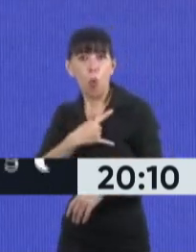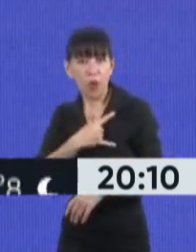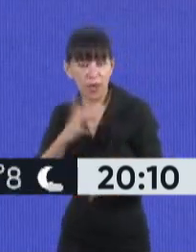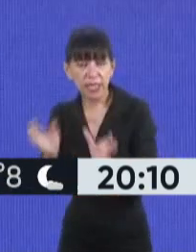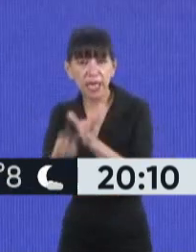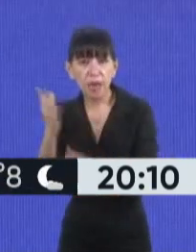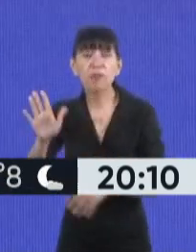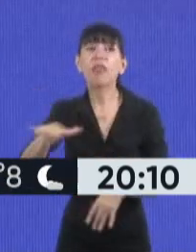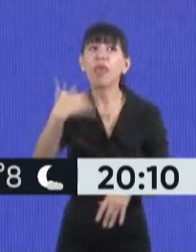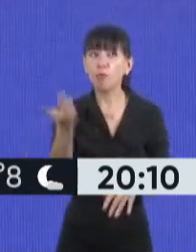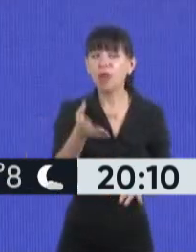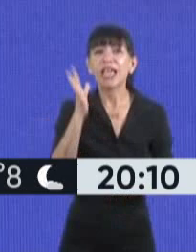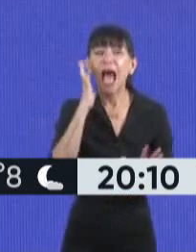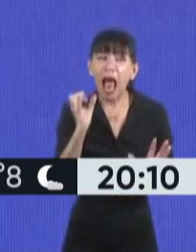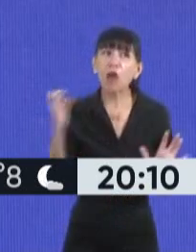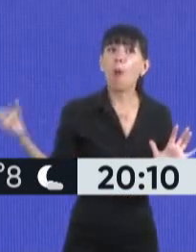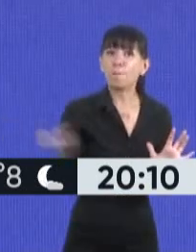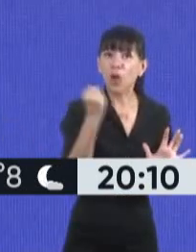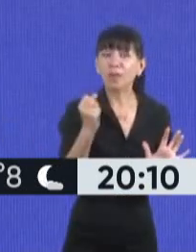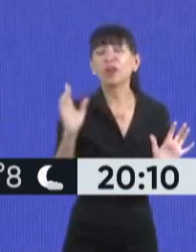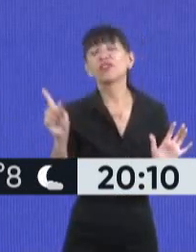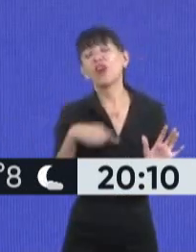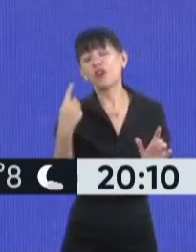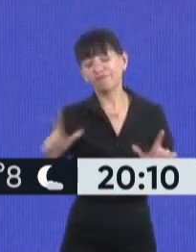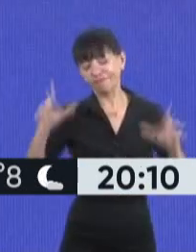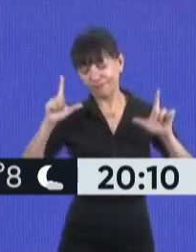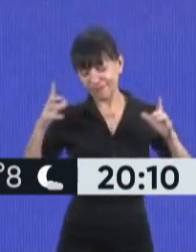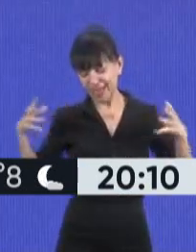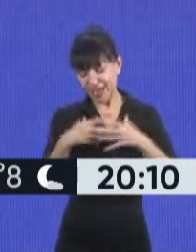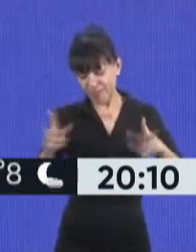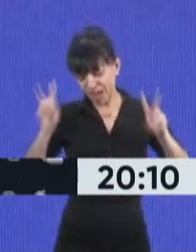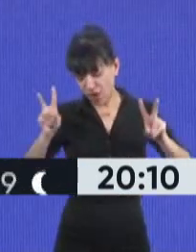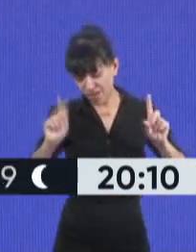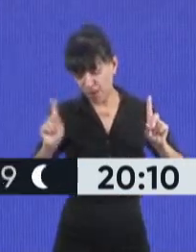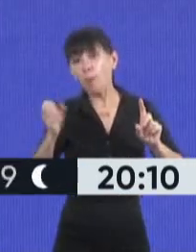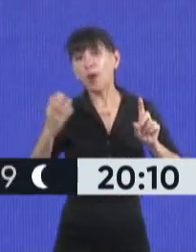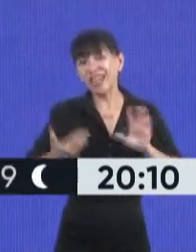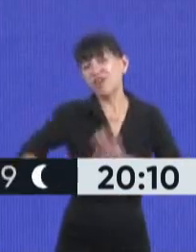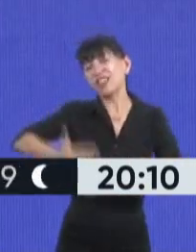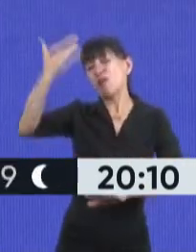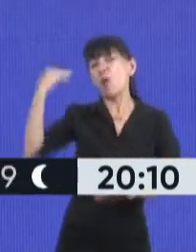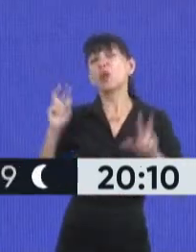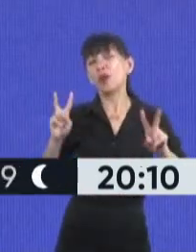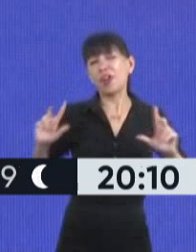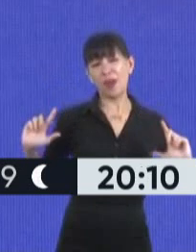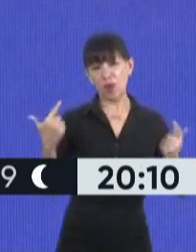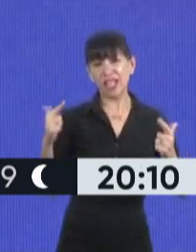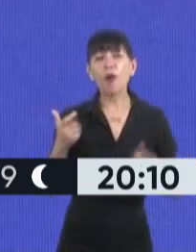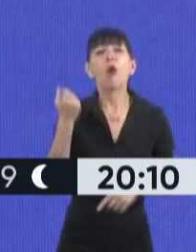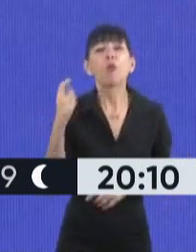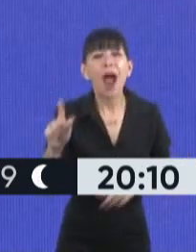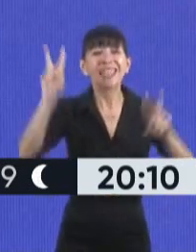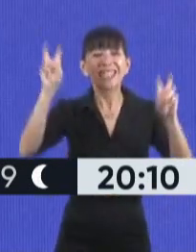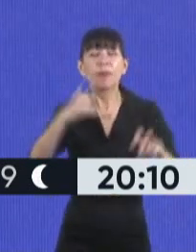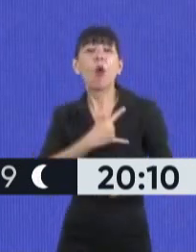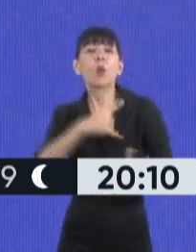fuimos protagonistas los peronistas, debo reconocerlo, porque no existía el peronismo, solo por eso, que fue la reforma